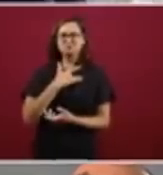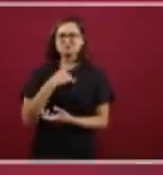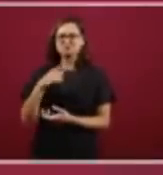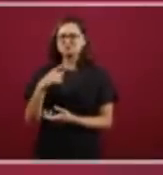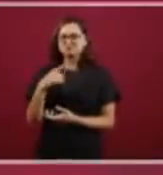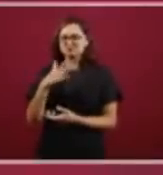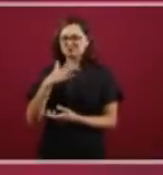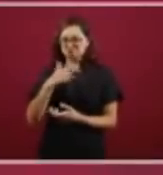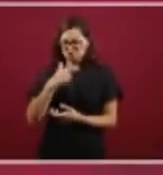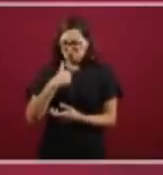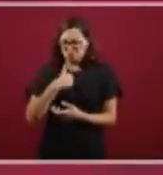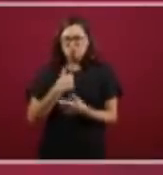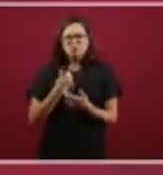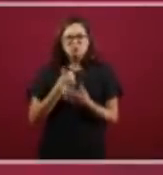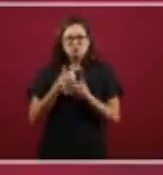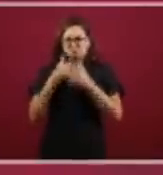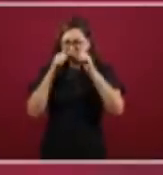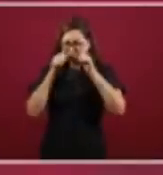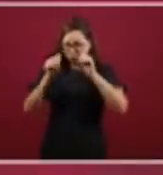cuenta,